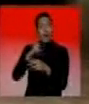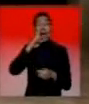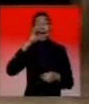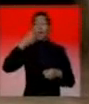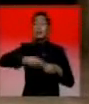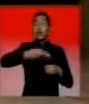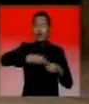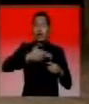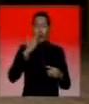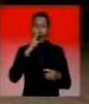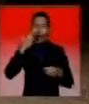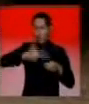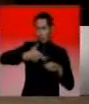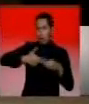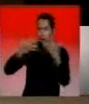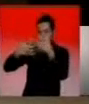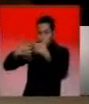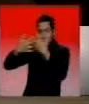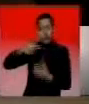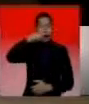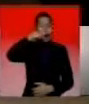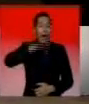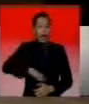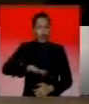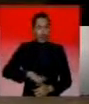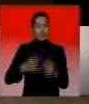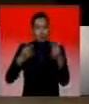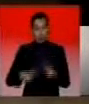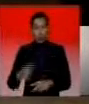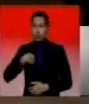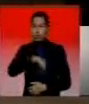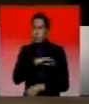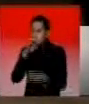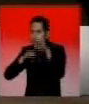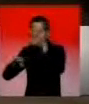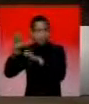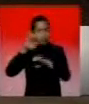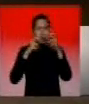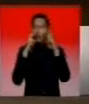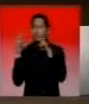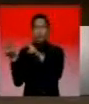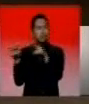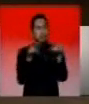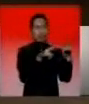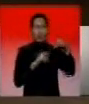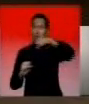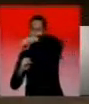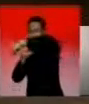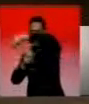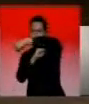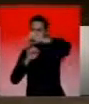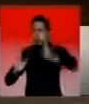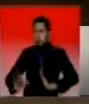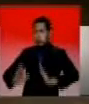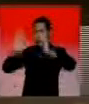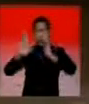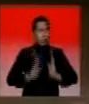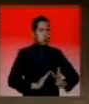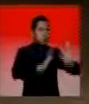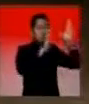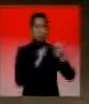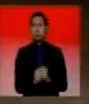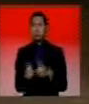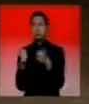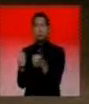alto octanaje y gas de uso doméstico un recorrido que hemos realizado por esta refinería vemos que las estructuras prácticamente están